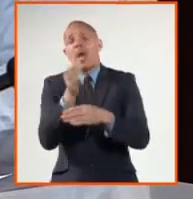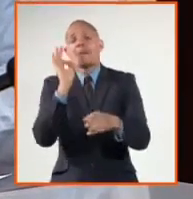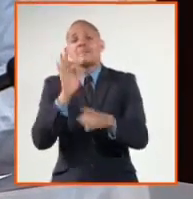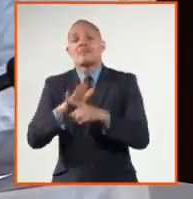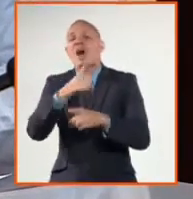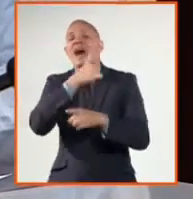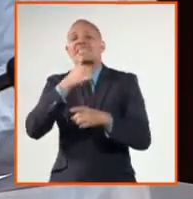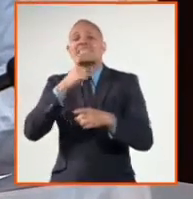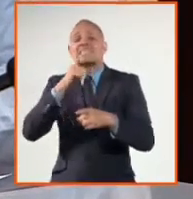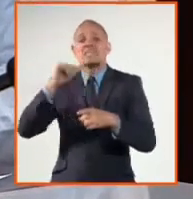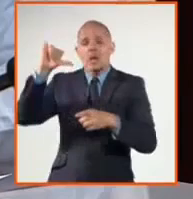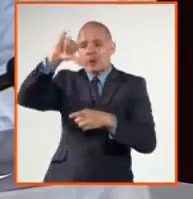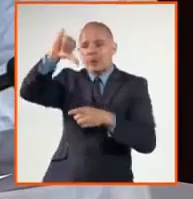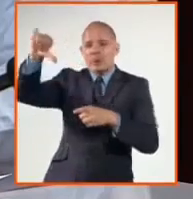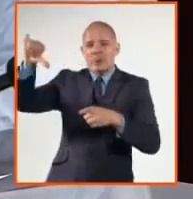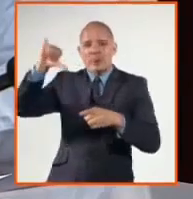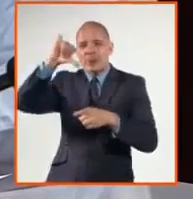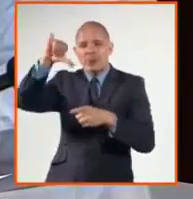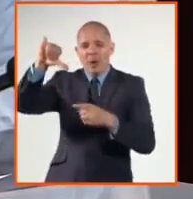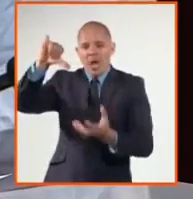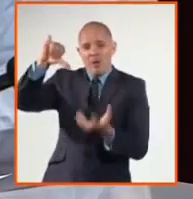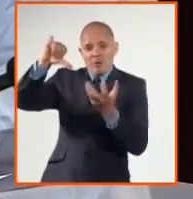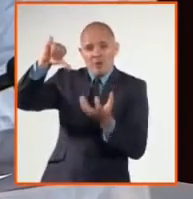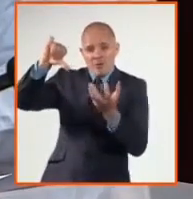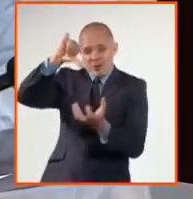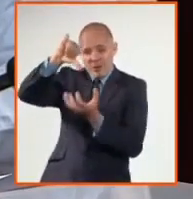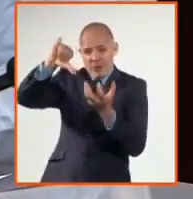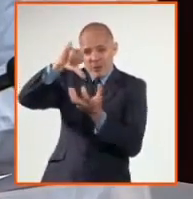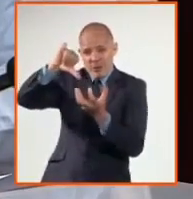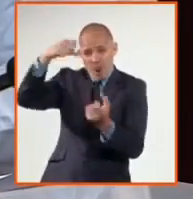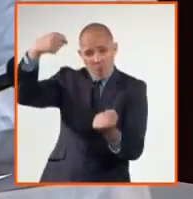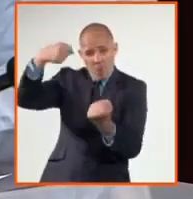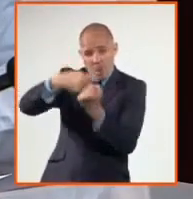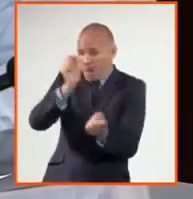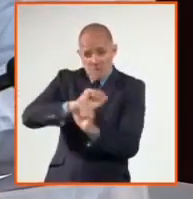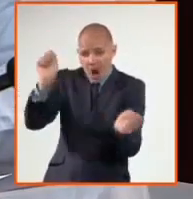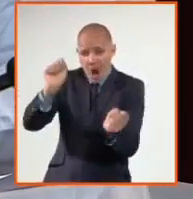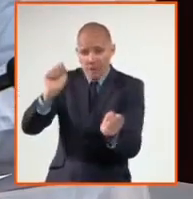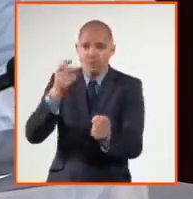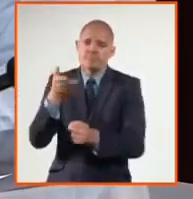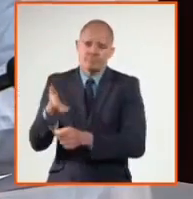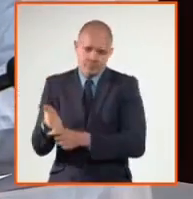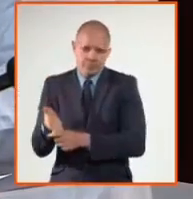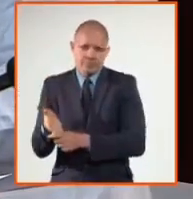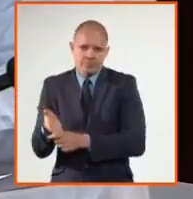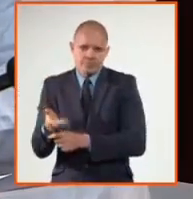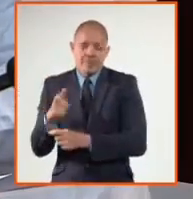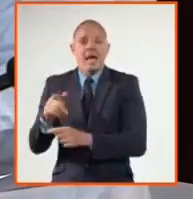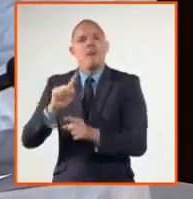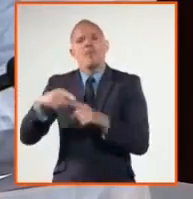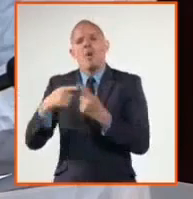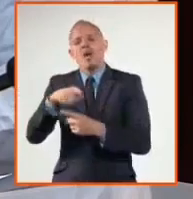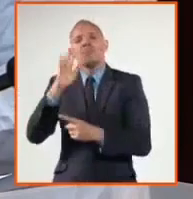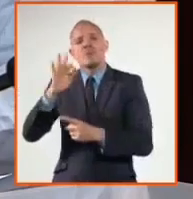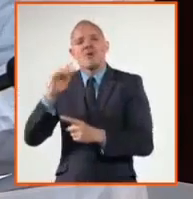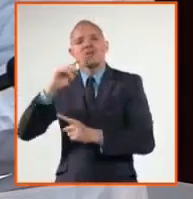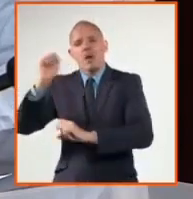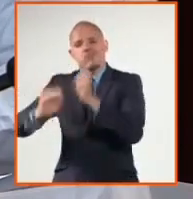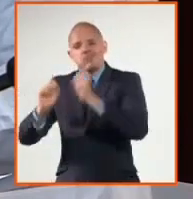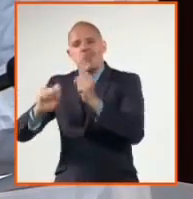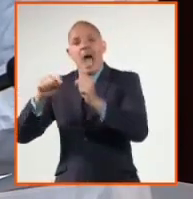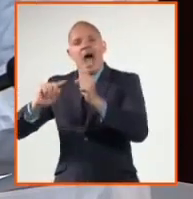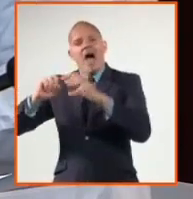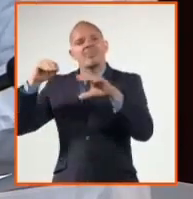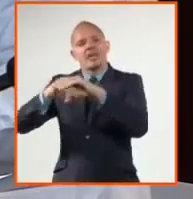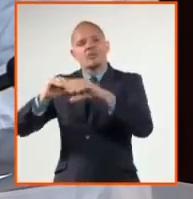anti fricción en uno de los apoyos donde giran los ejes de la turbina a 3600 revoluciones y con muy altas cargas